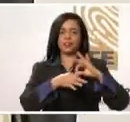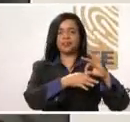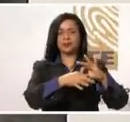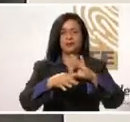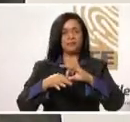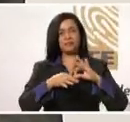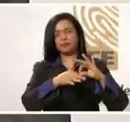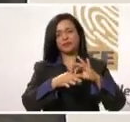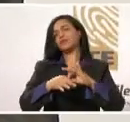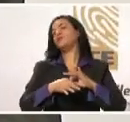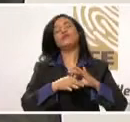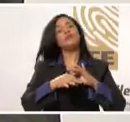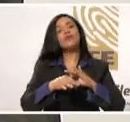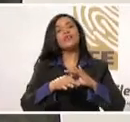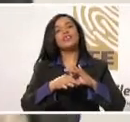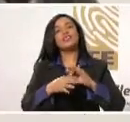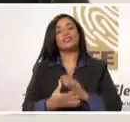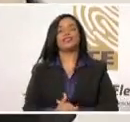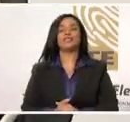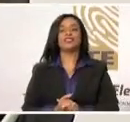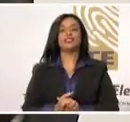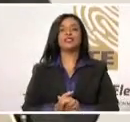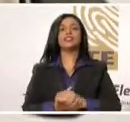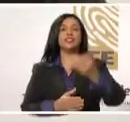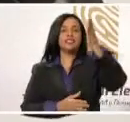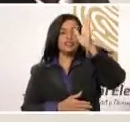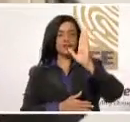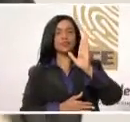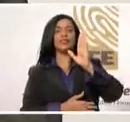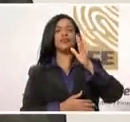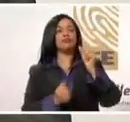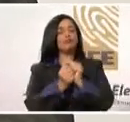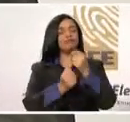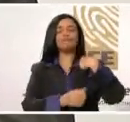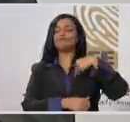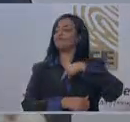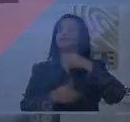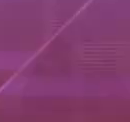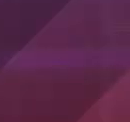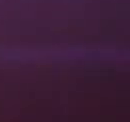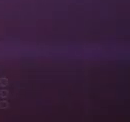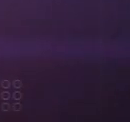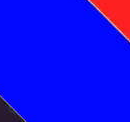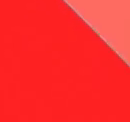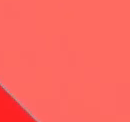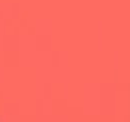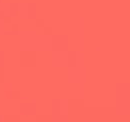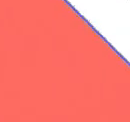extraordinaria de las elecciones. Y Dios está con nosotros. Muchas gracias.